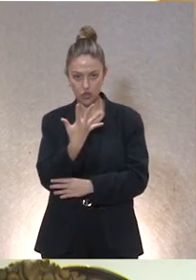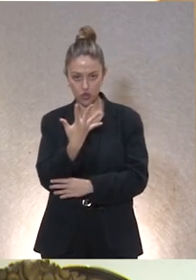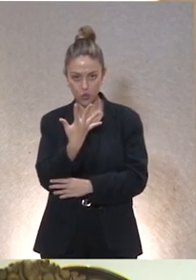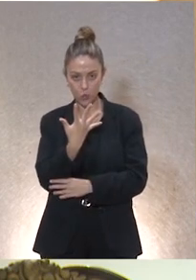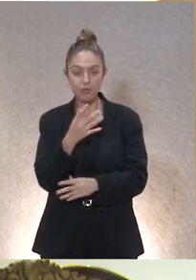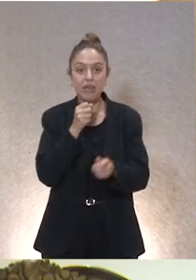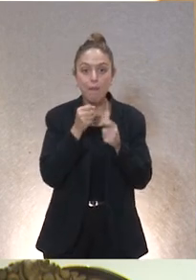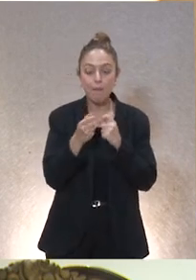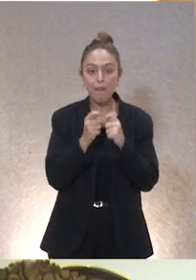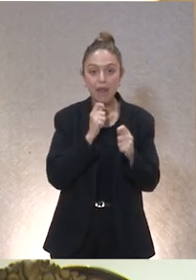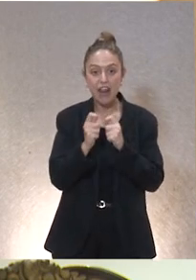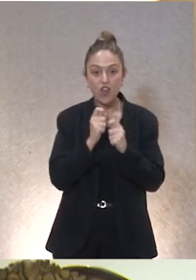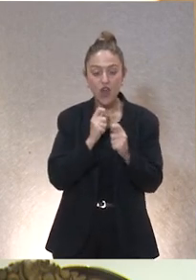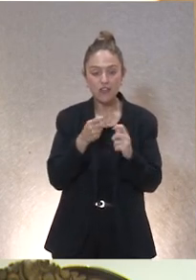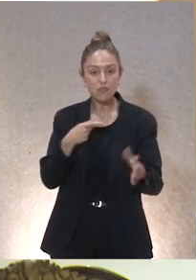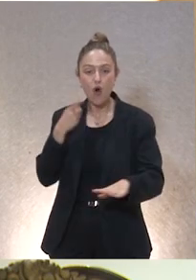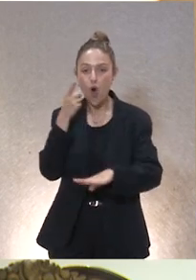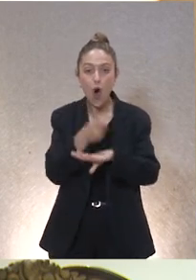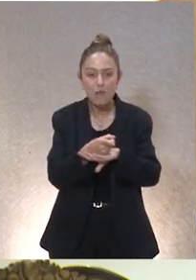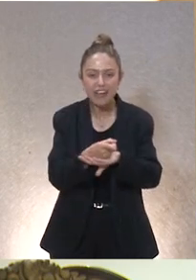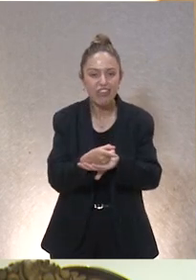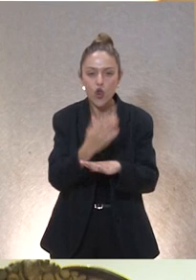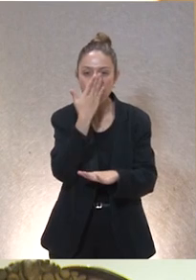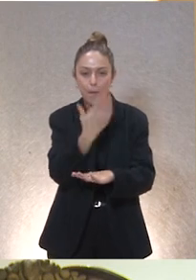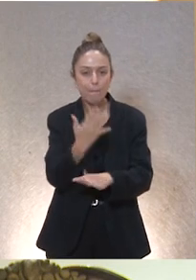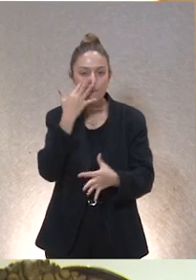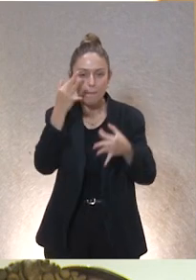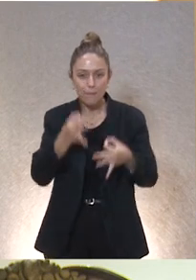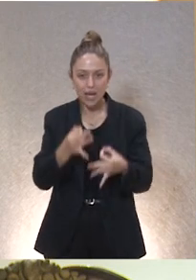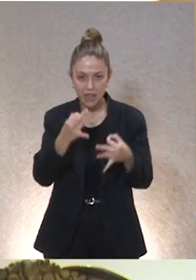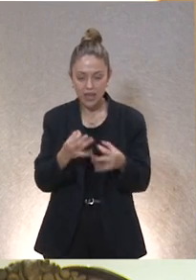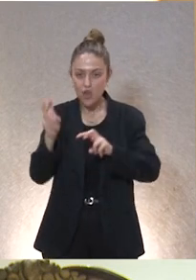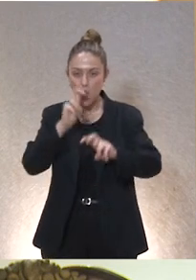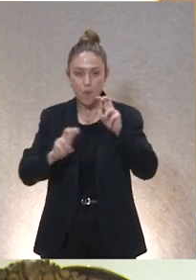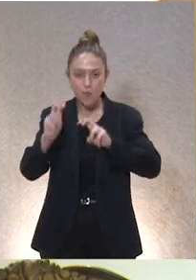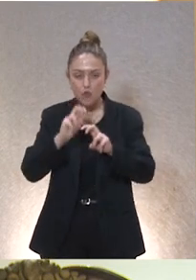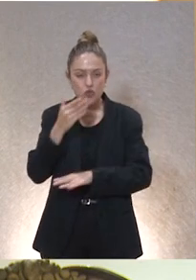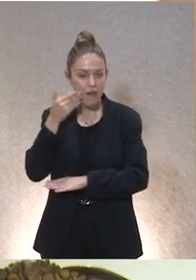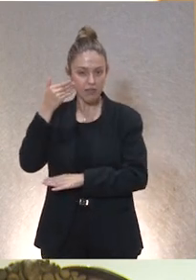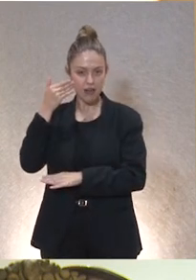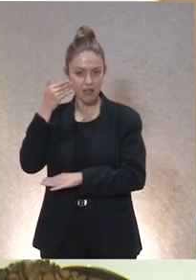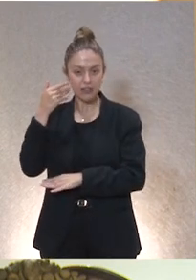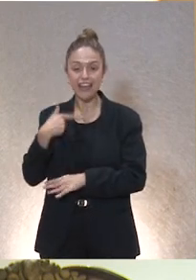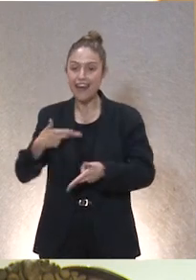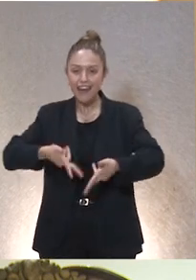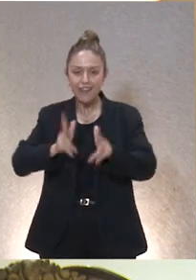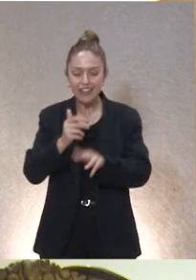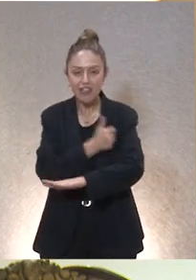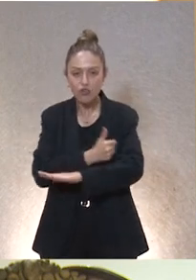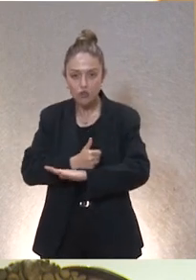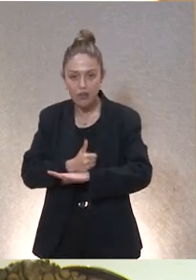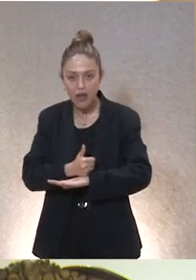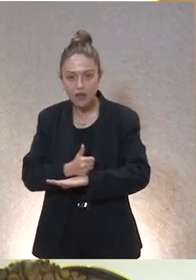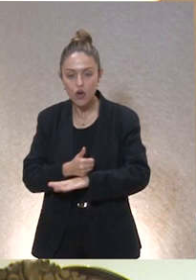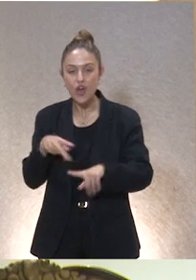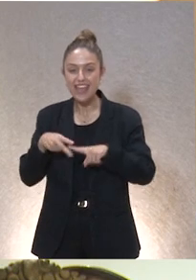periodismo tiene como primera obligación la verdad su búsqueda diligente con lealtad al ciudadano y con una